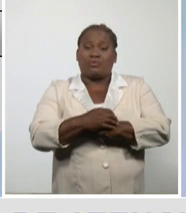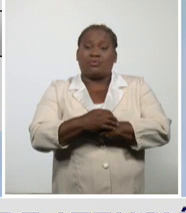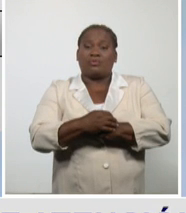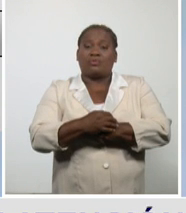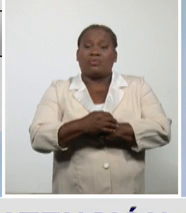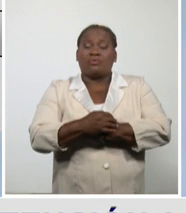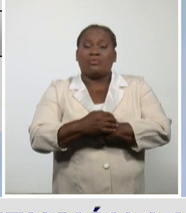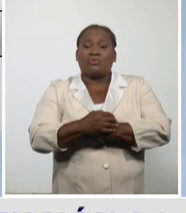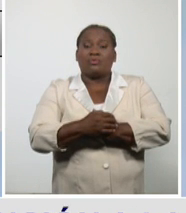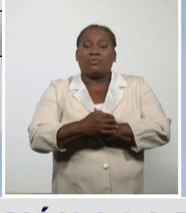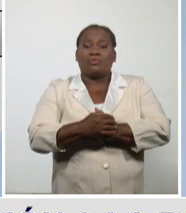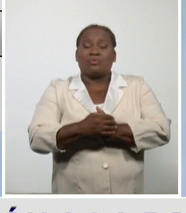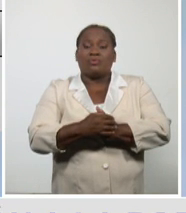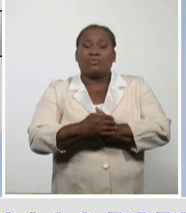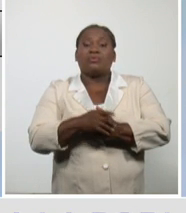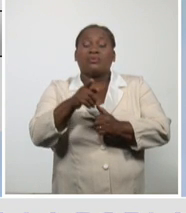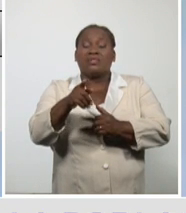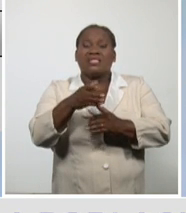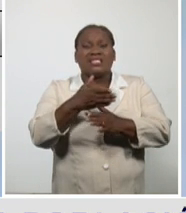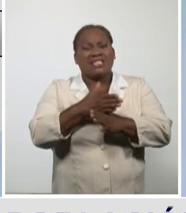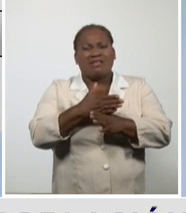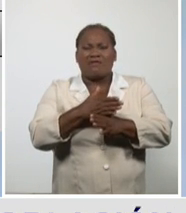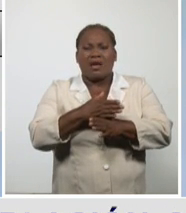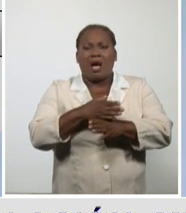1.390.414 confirmados, que representan el